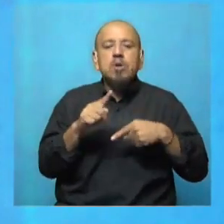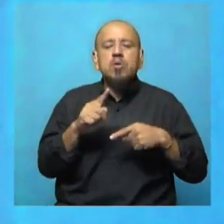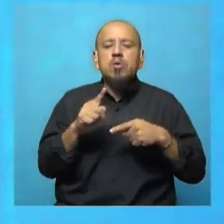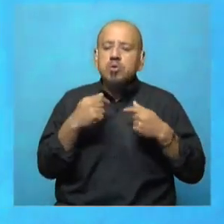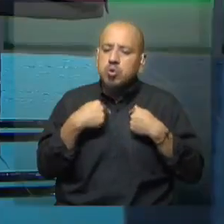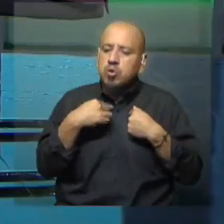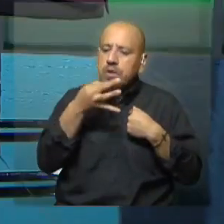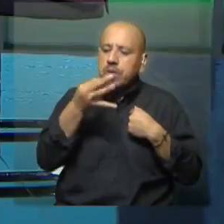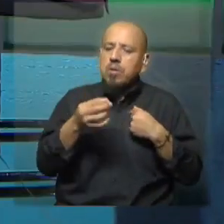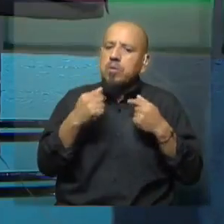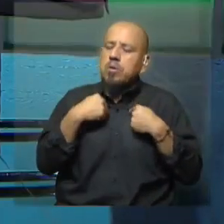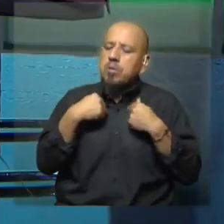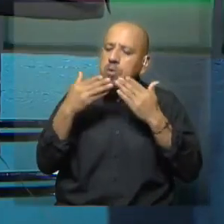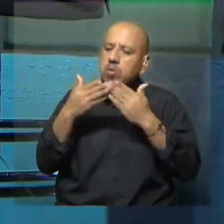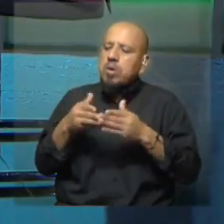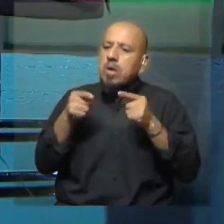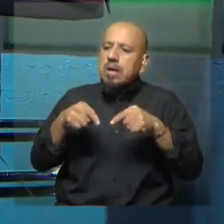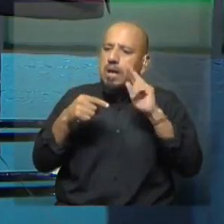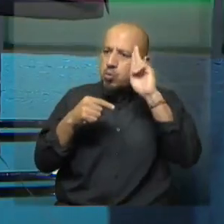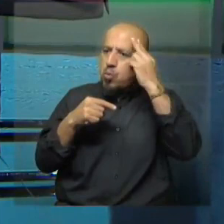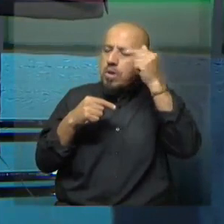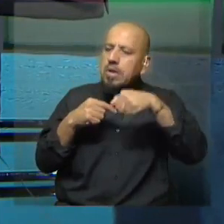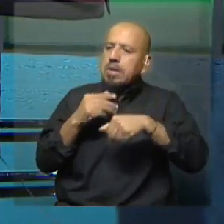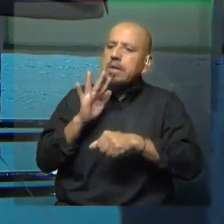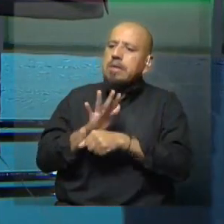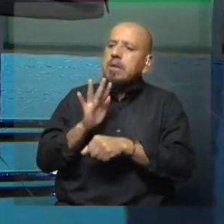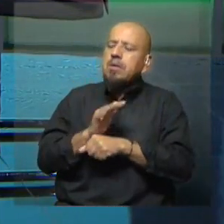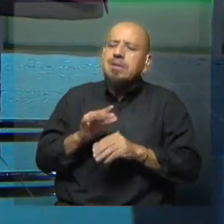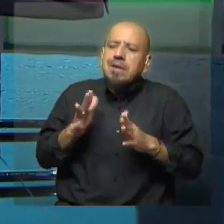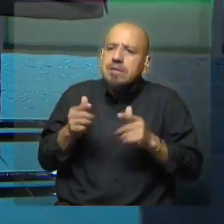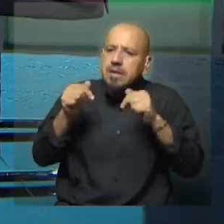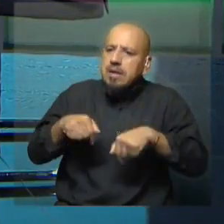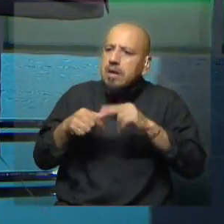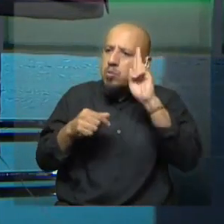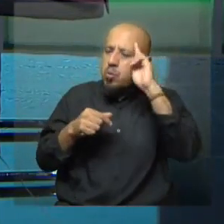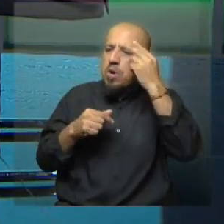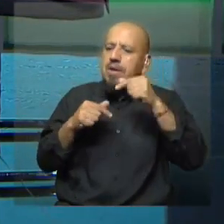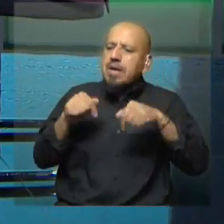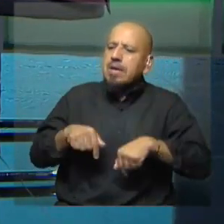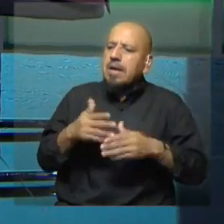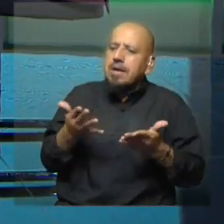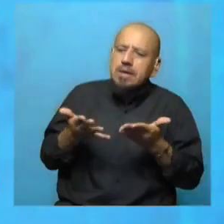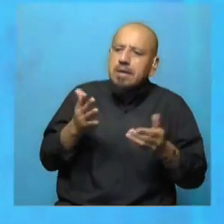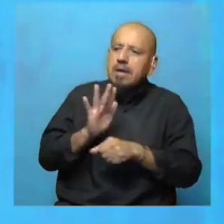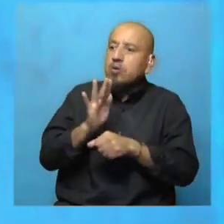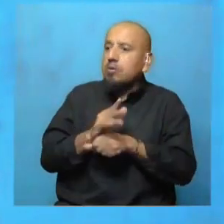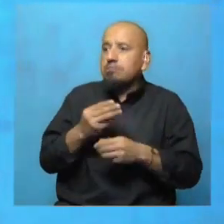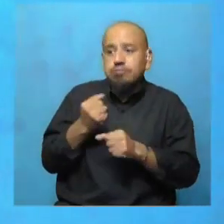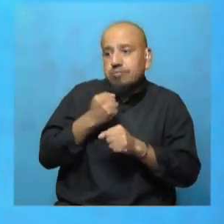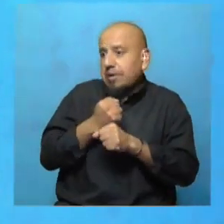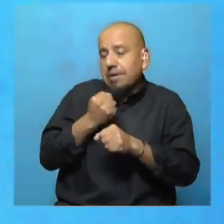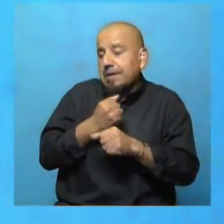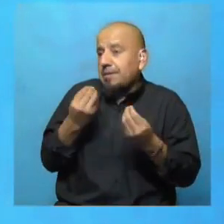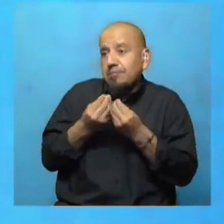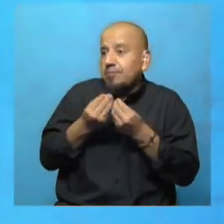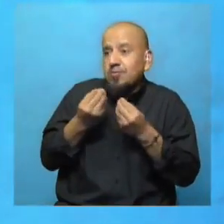voy es y esto me lleva a preguntarte el ser actor en Uruguay no Qué es el actor Uruguay es agarrar todo lo que te ofrecen por una